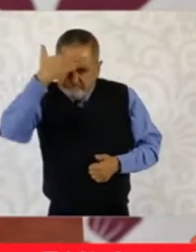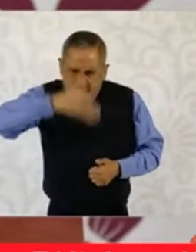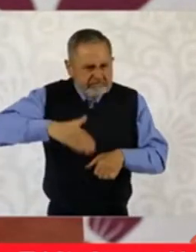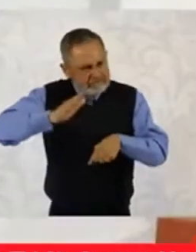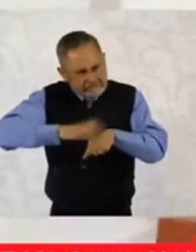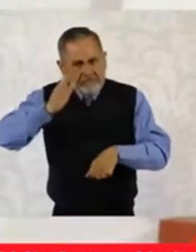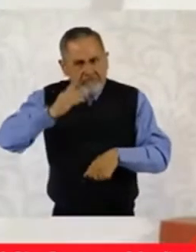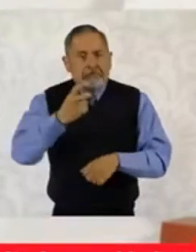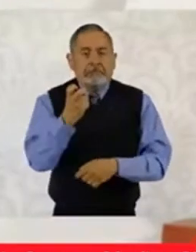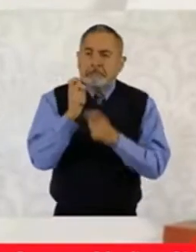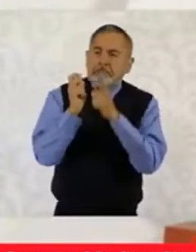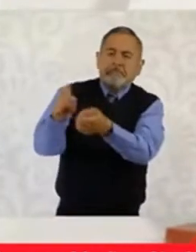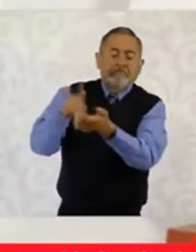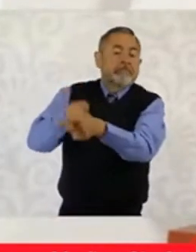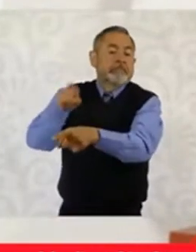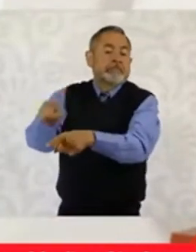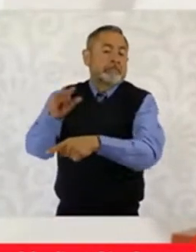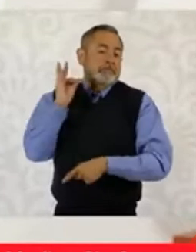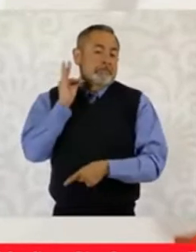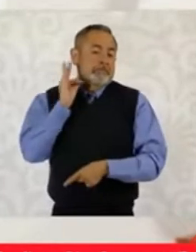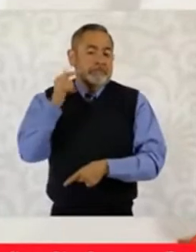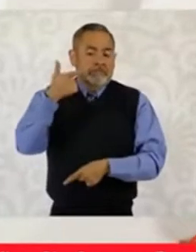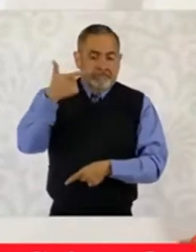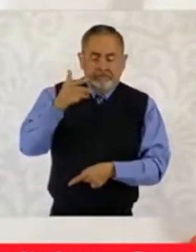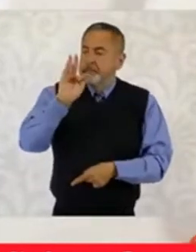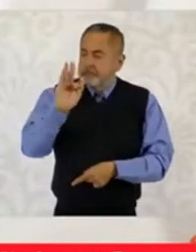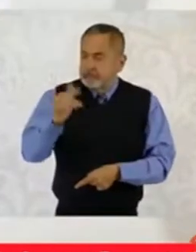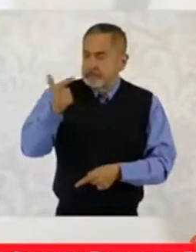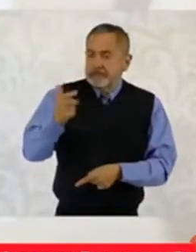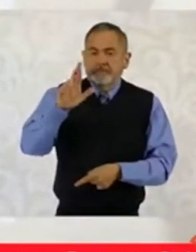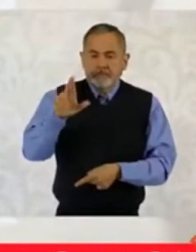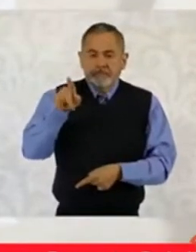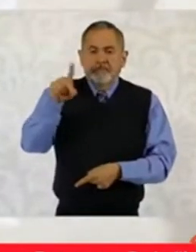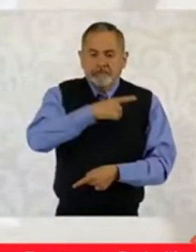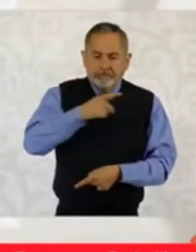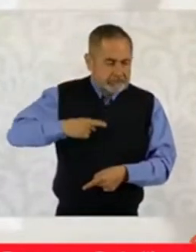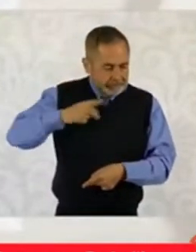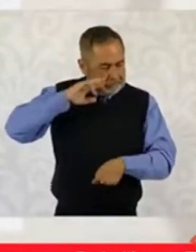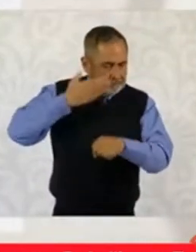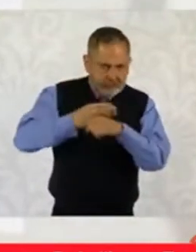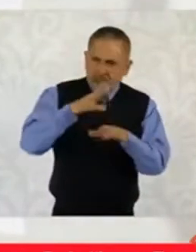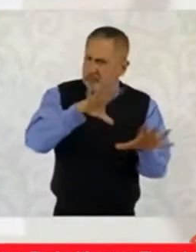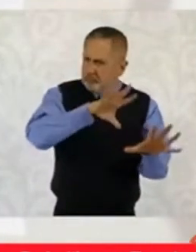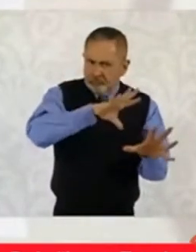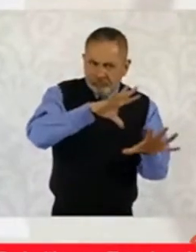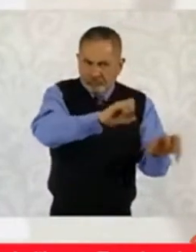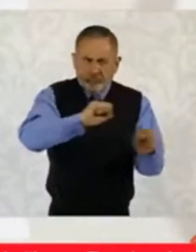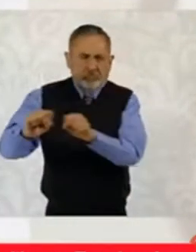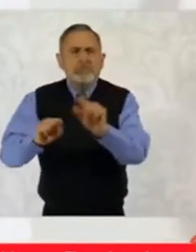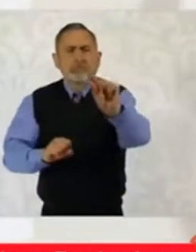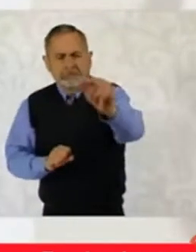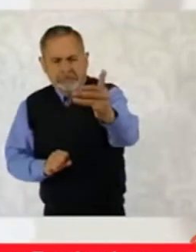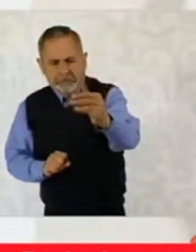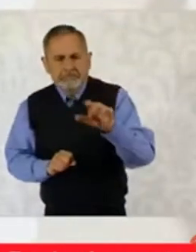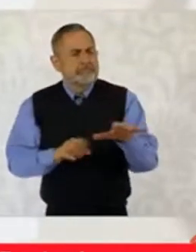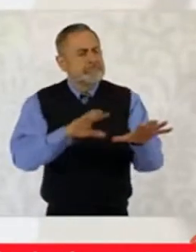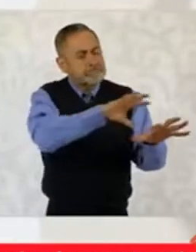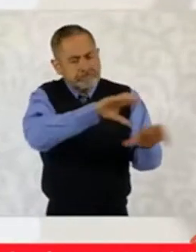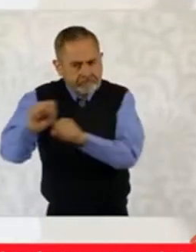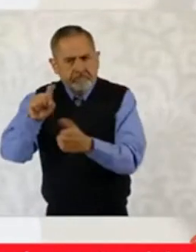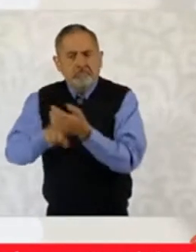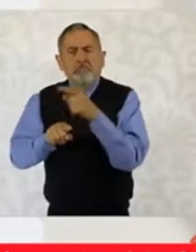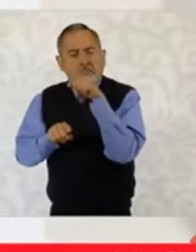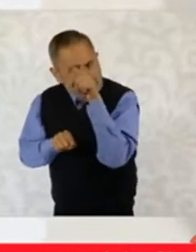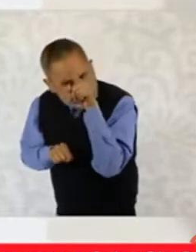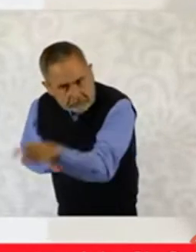Fiscalía General de la República tiene ya que asumir toda la responsabilidad. Espérame un momentito. Toda la responsabilidad de